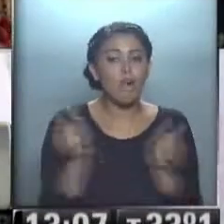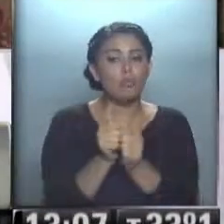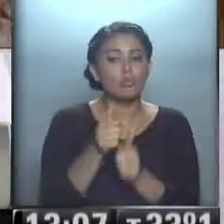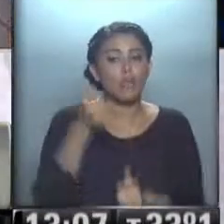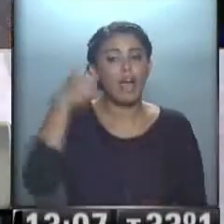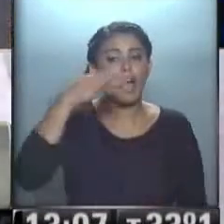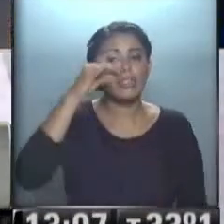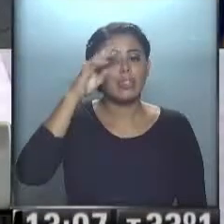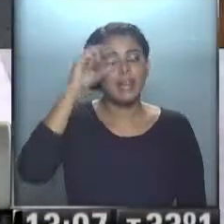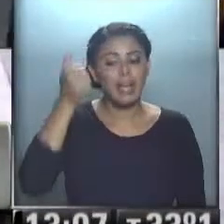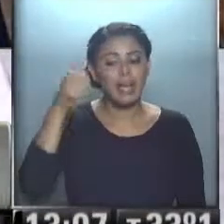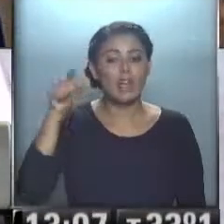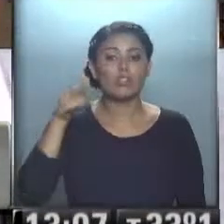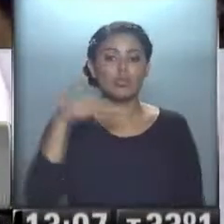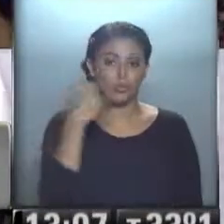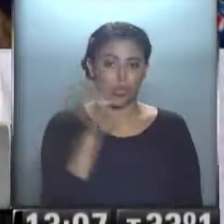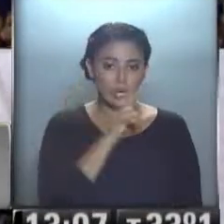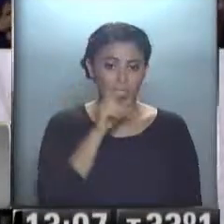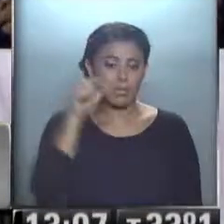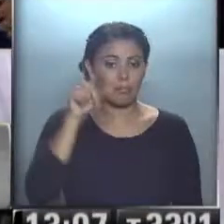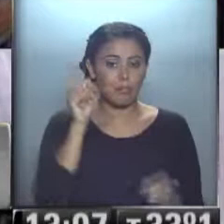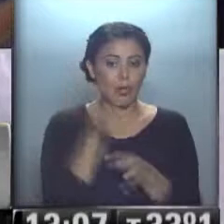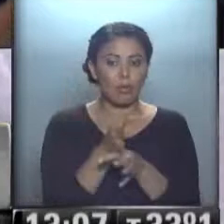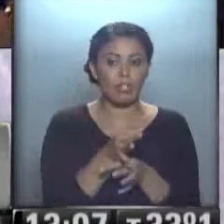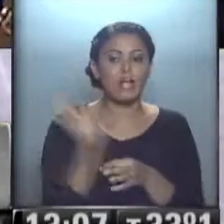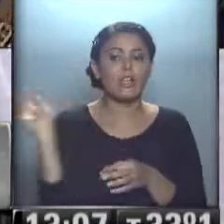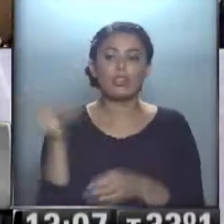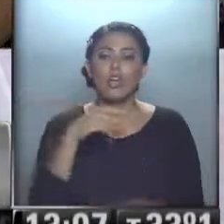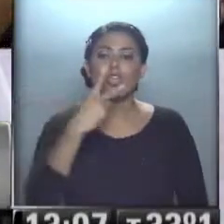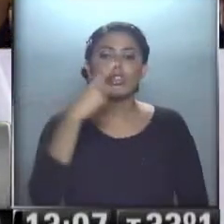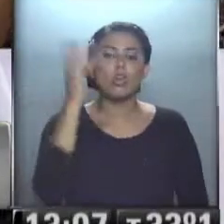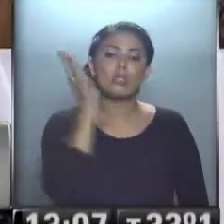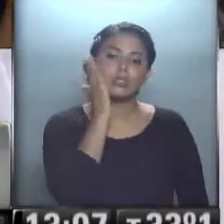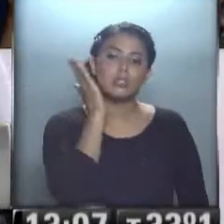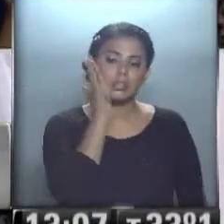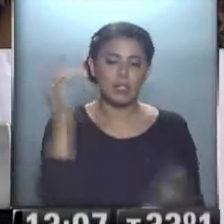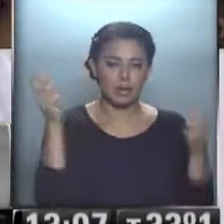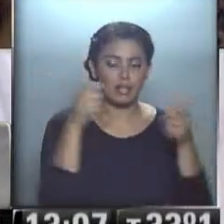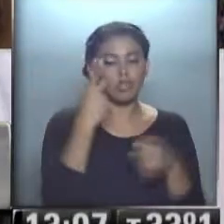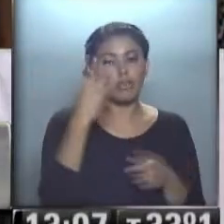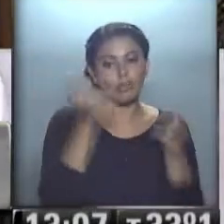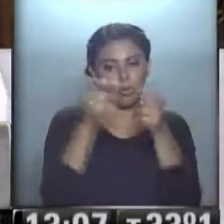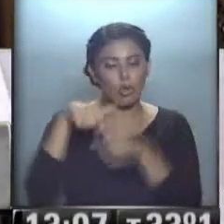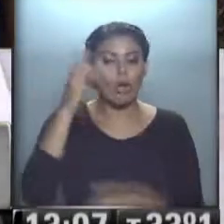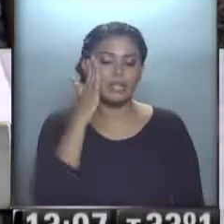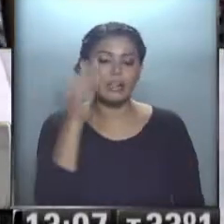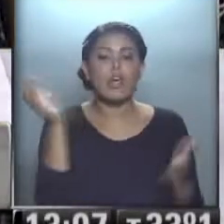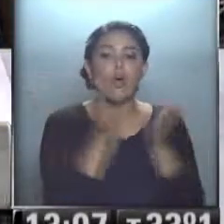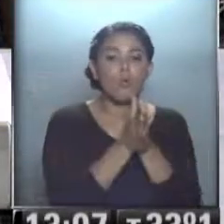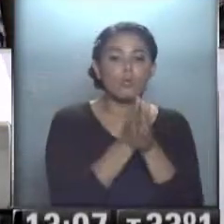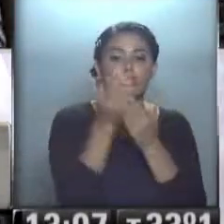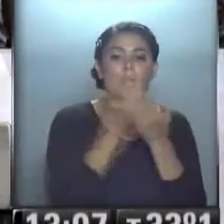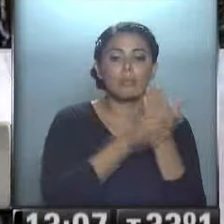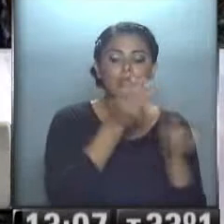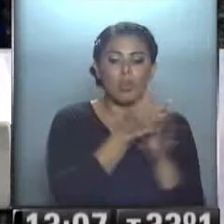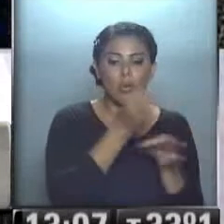Zelaya. Andrea tiene a una de sus hijas aquí en la escuela y la expectativa puesta en dos reuniones de esta tarde, con legisladores porteños y con el ministro de Educación, Bullrich. ¿Qué es